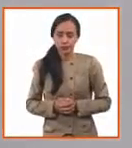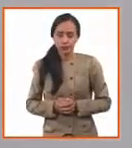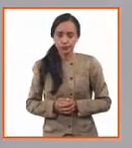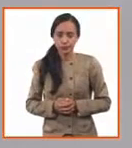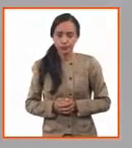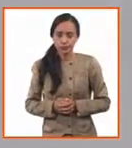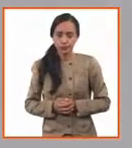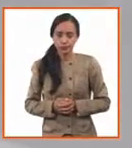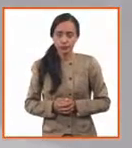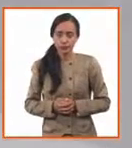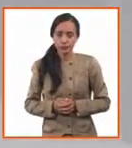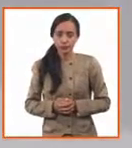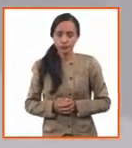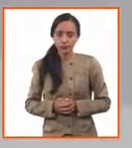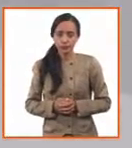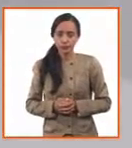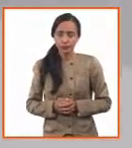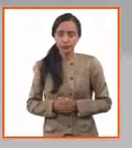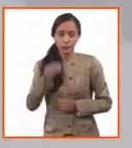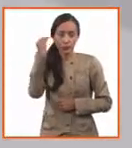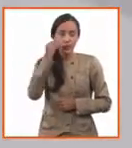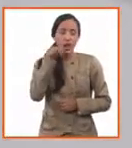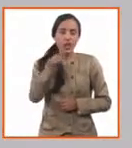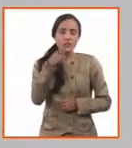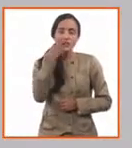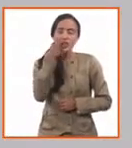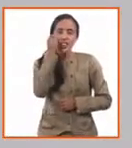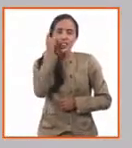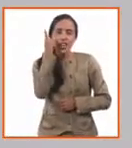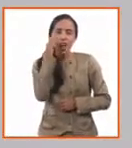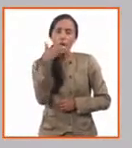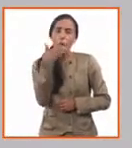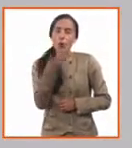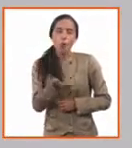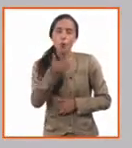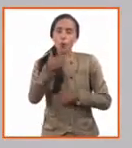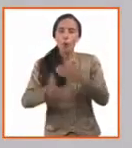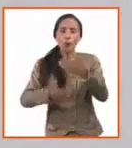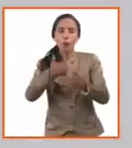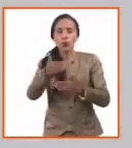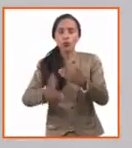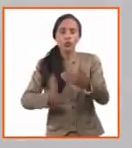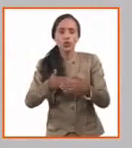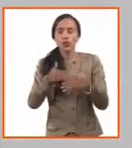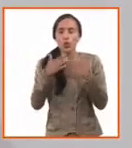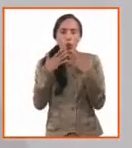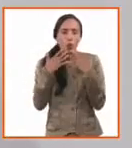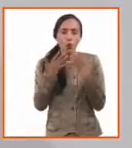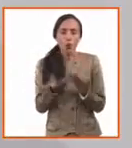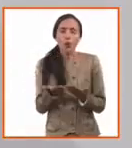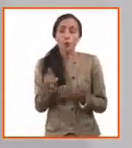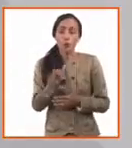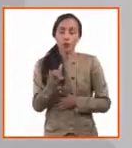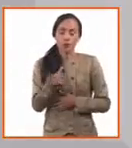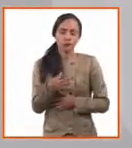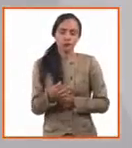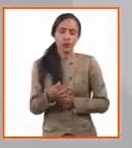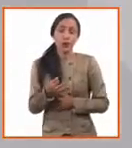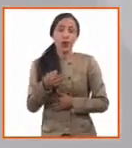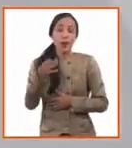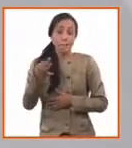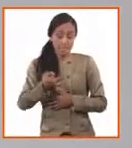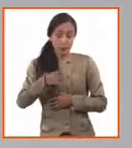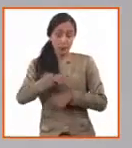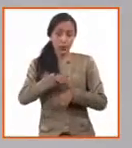buena medida un poco que que dan una idea de cómo se va dando ese proceso cómo se va dando ese ese acumulado y al mismo tiempo nos